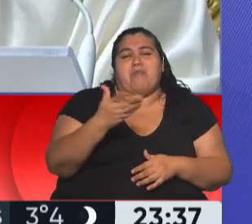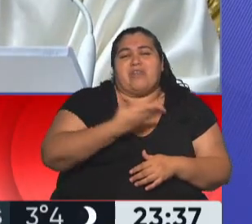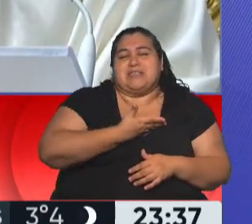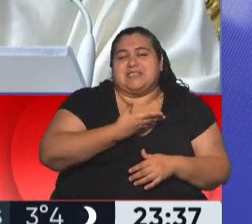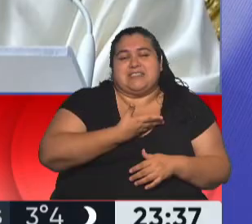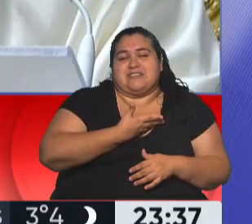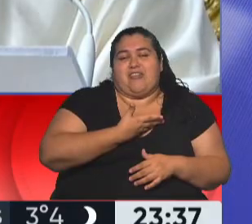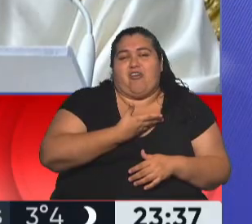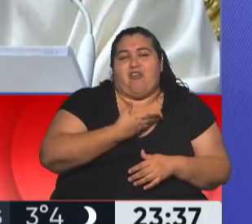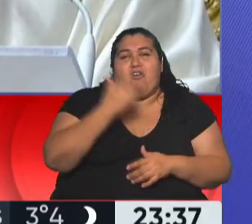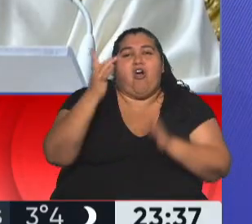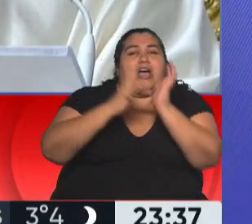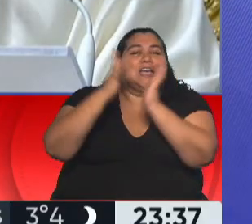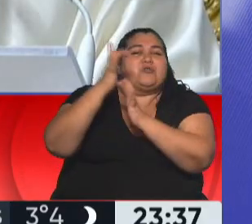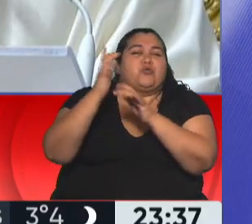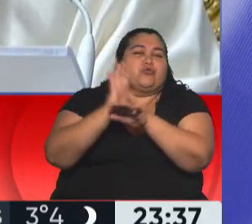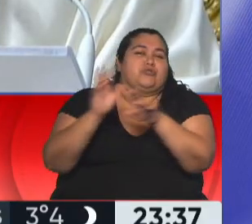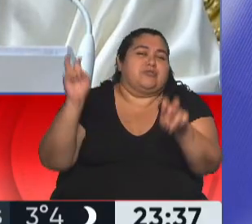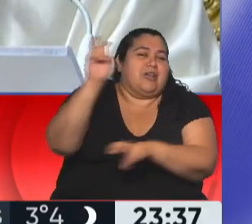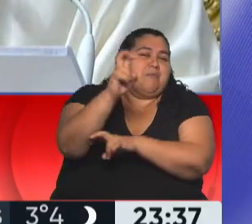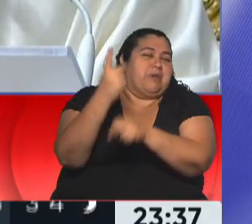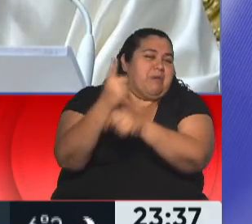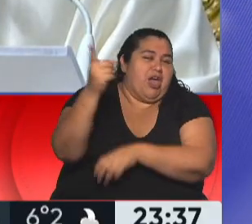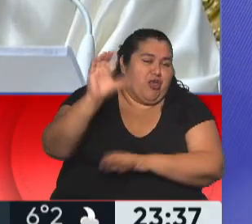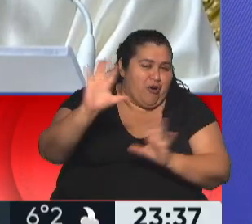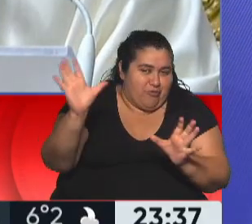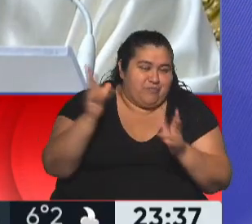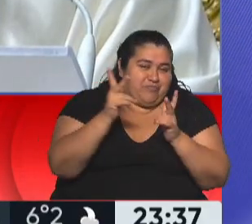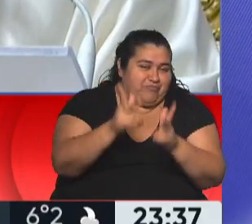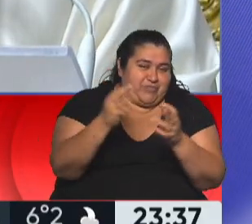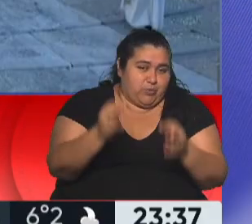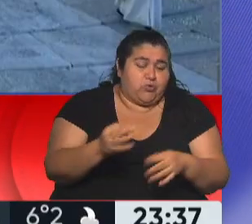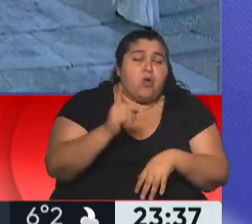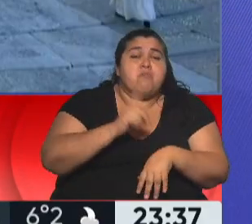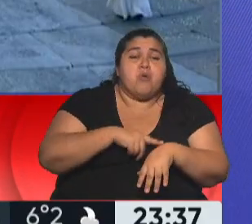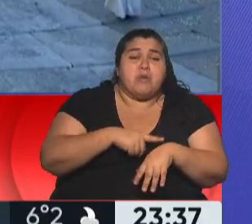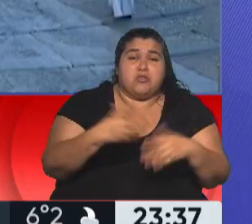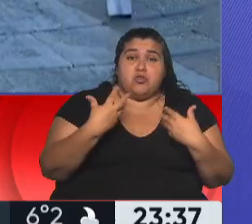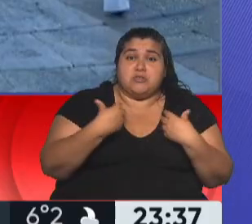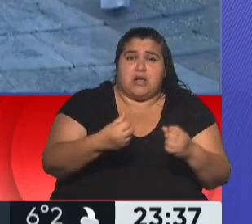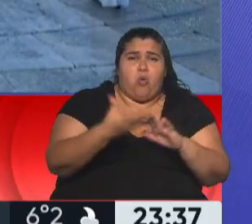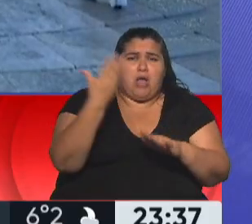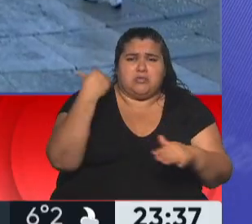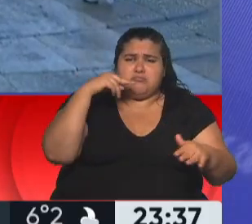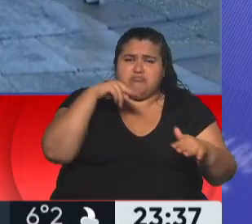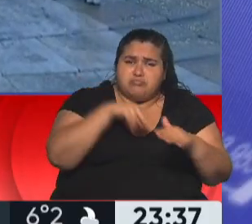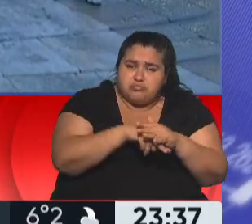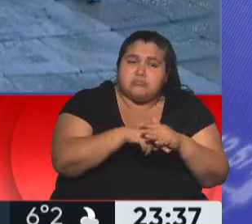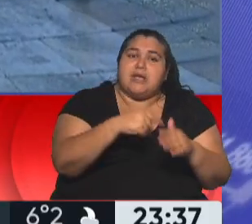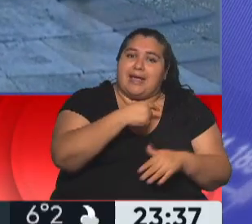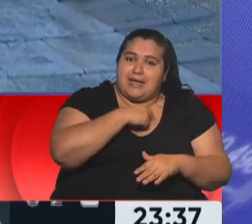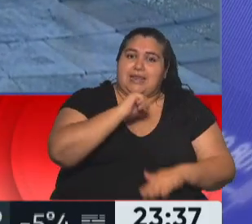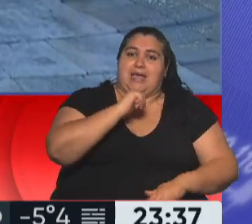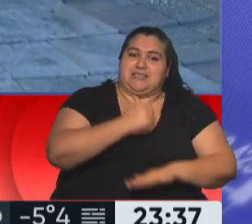adelantó Jesús. Y también muy especial la última aparición, porque después de una recuperación que se había dado, él quería estar el domingo